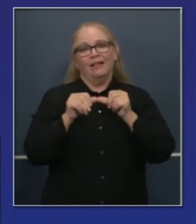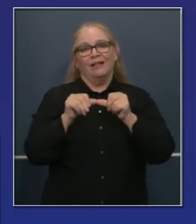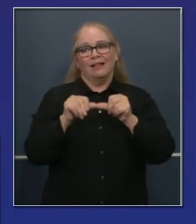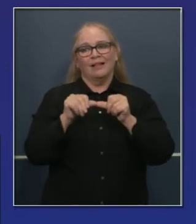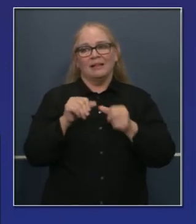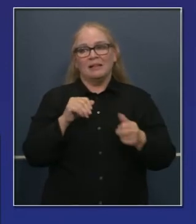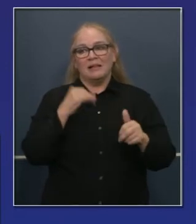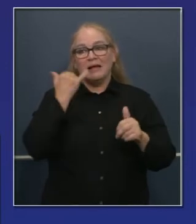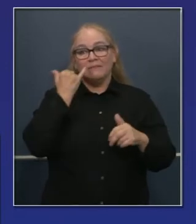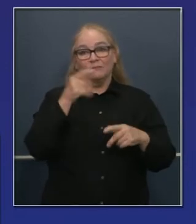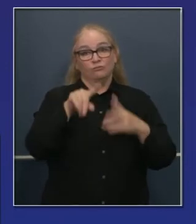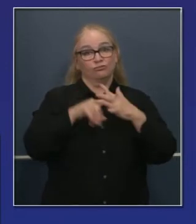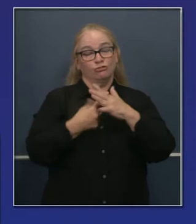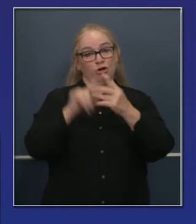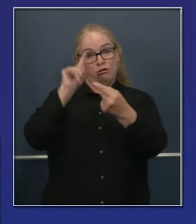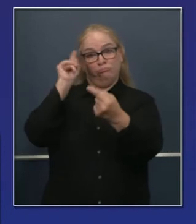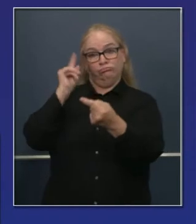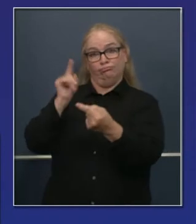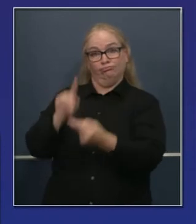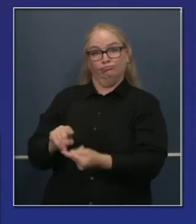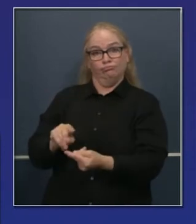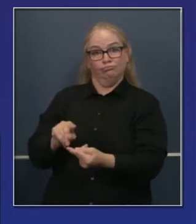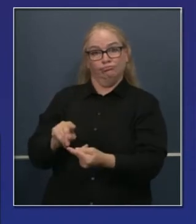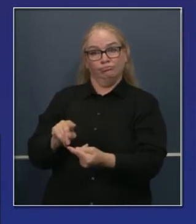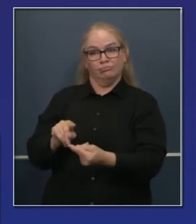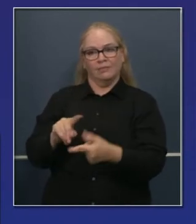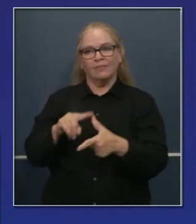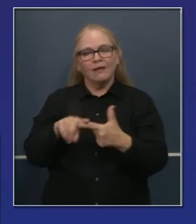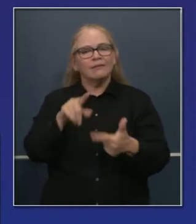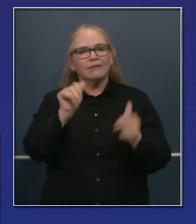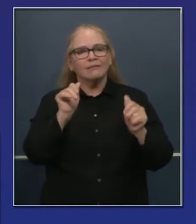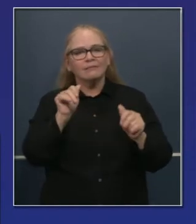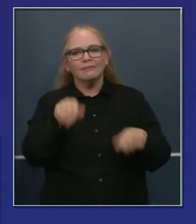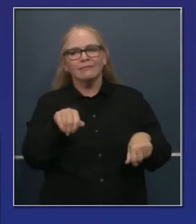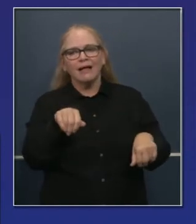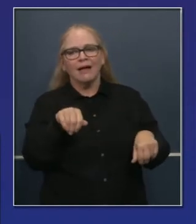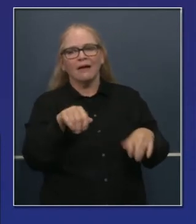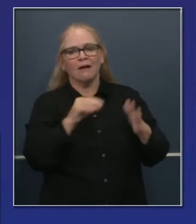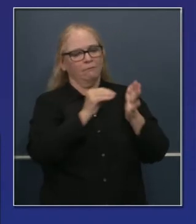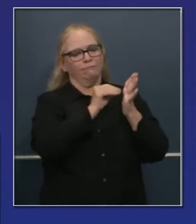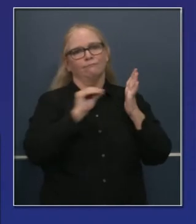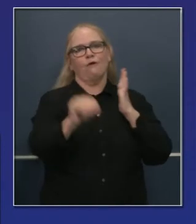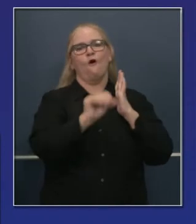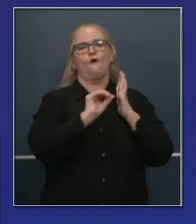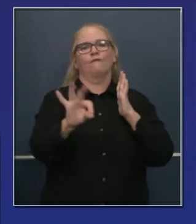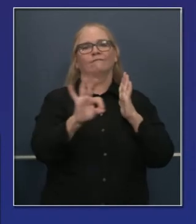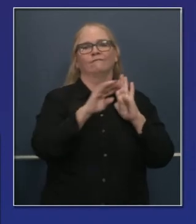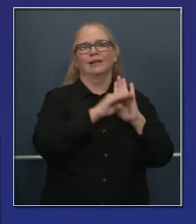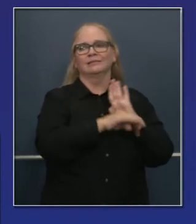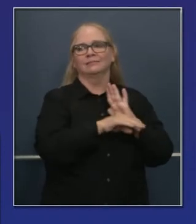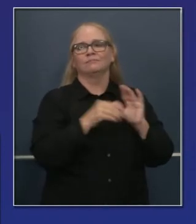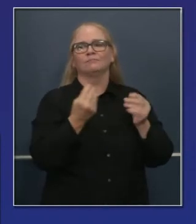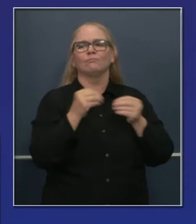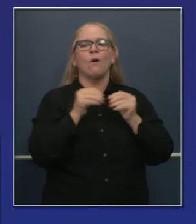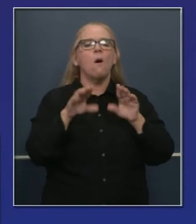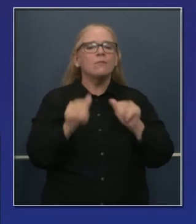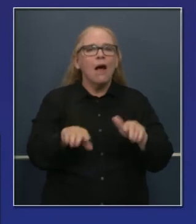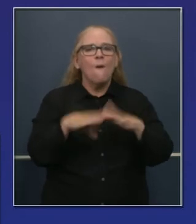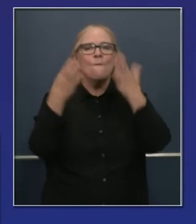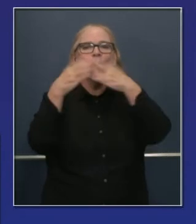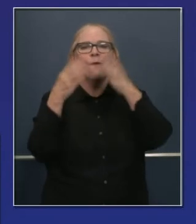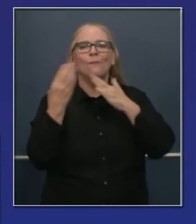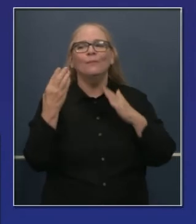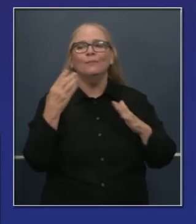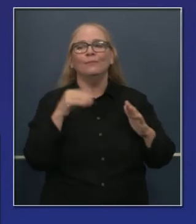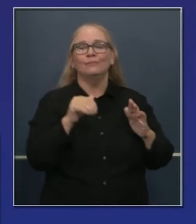de tres días si vemos tres días de que las tendencias se mantienen estables los quitamos de la lista entonces